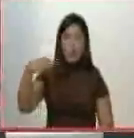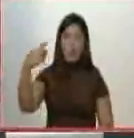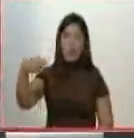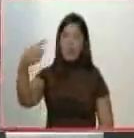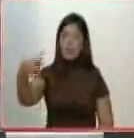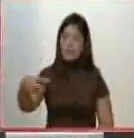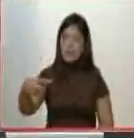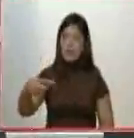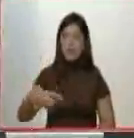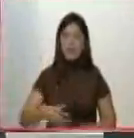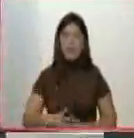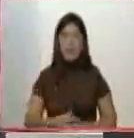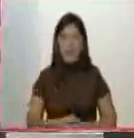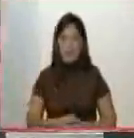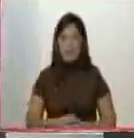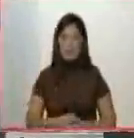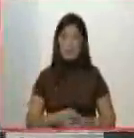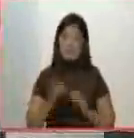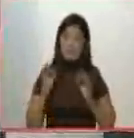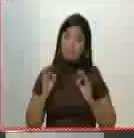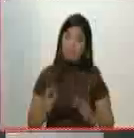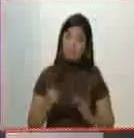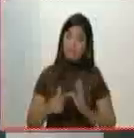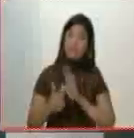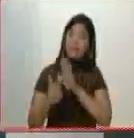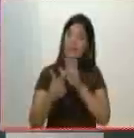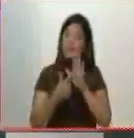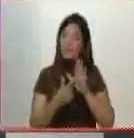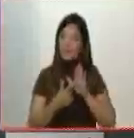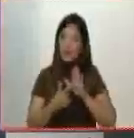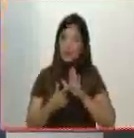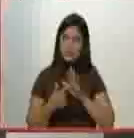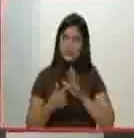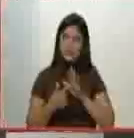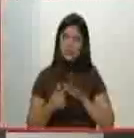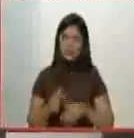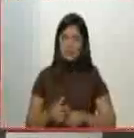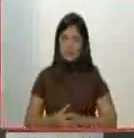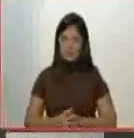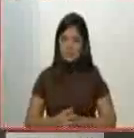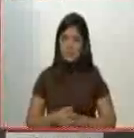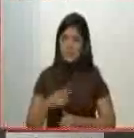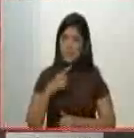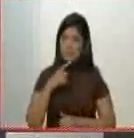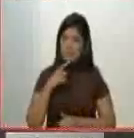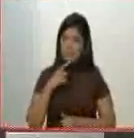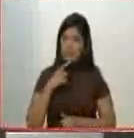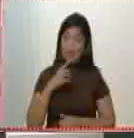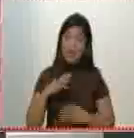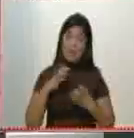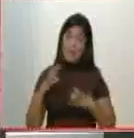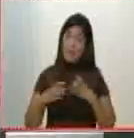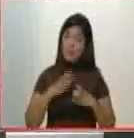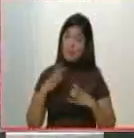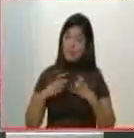tras tarde, está demostrando todo el entusiasmo.